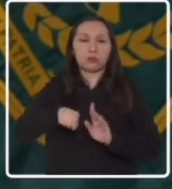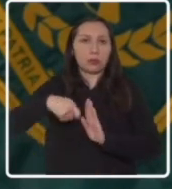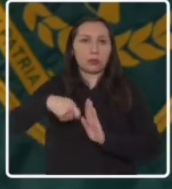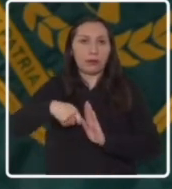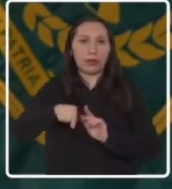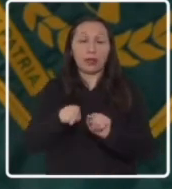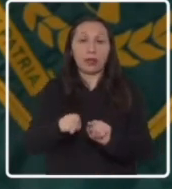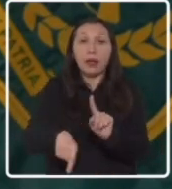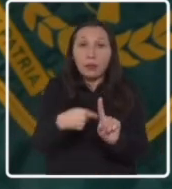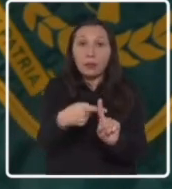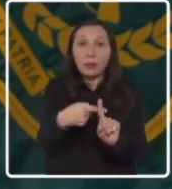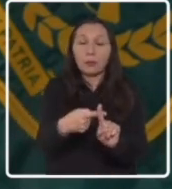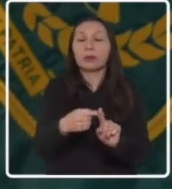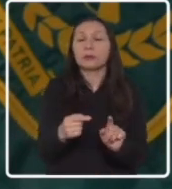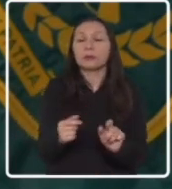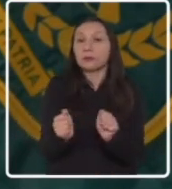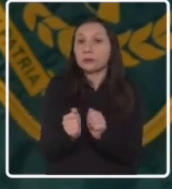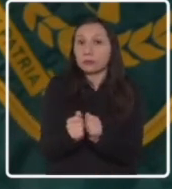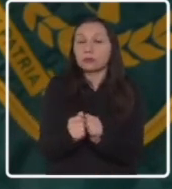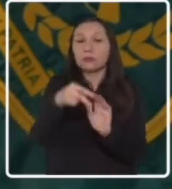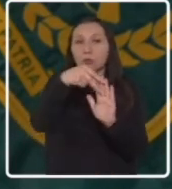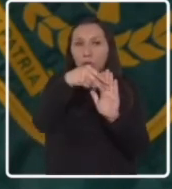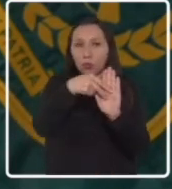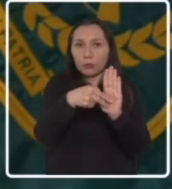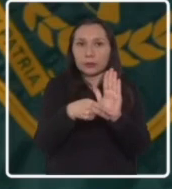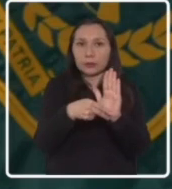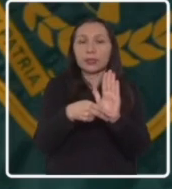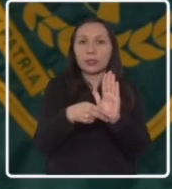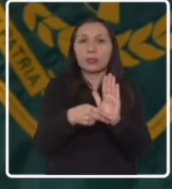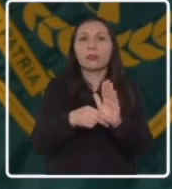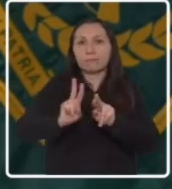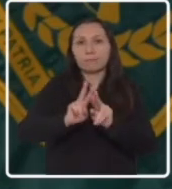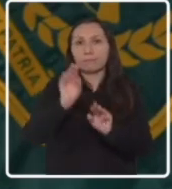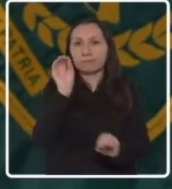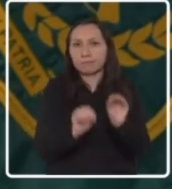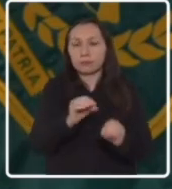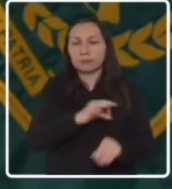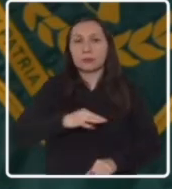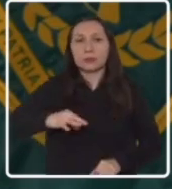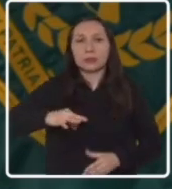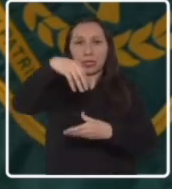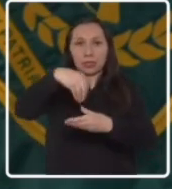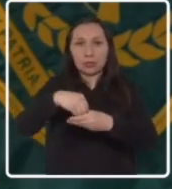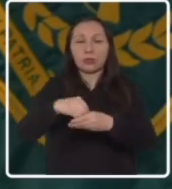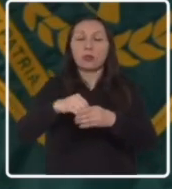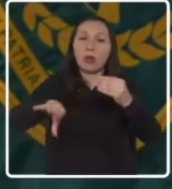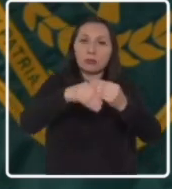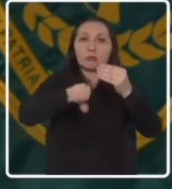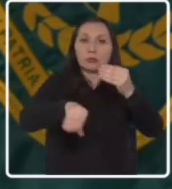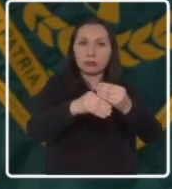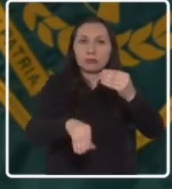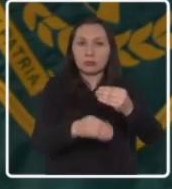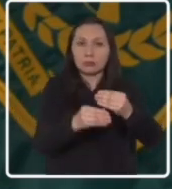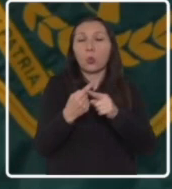Pero además, a través de una normativa que va a ir dictando el Ministerio del Interior, se van a ir incluyendo